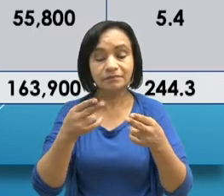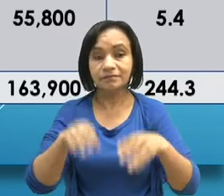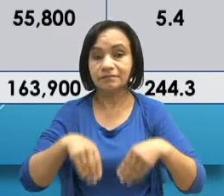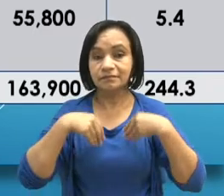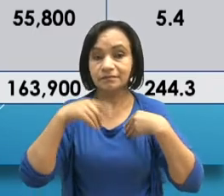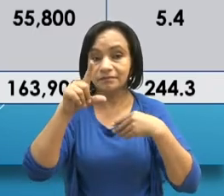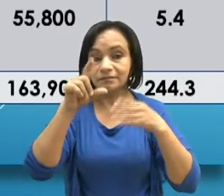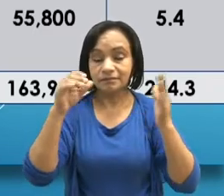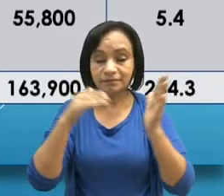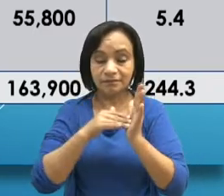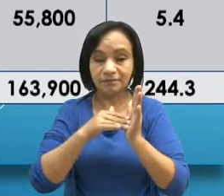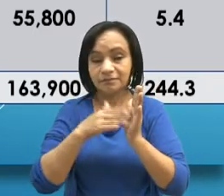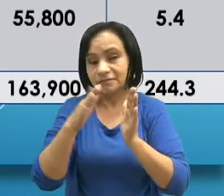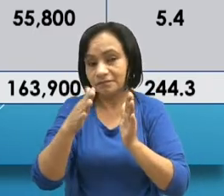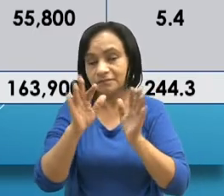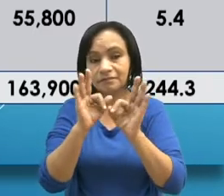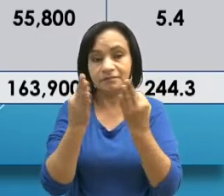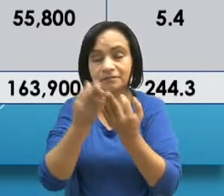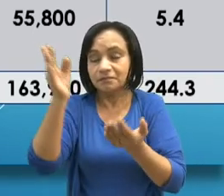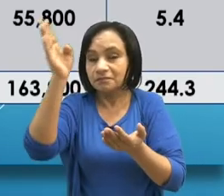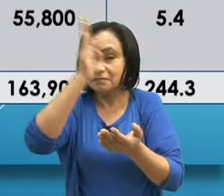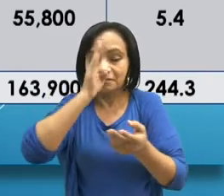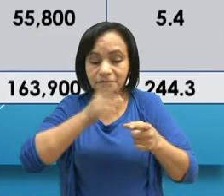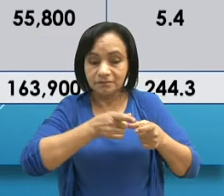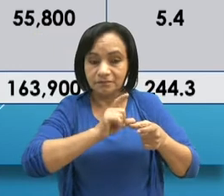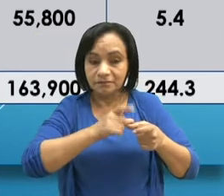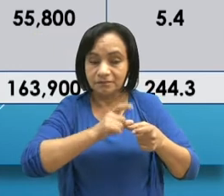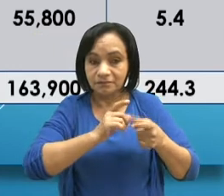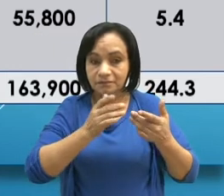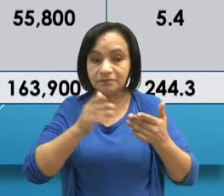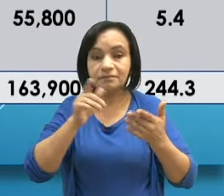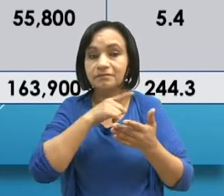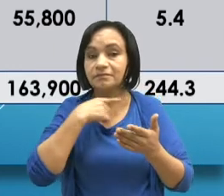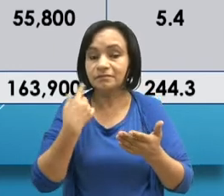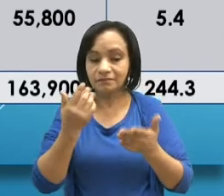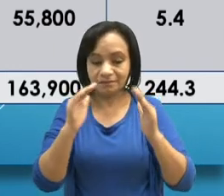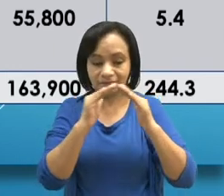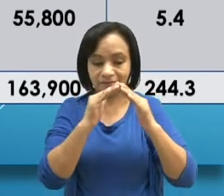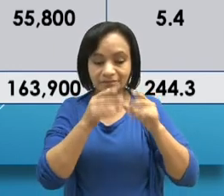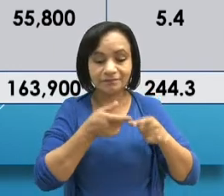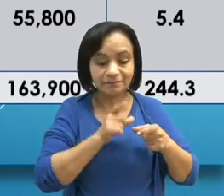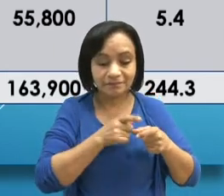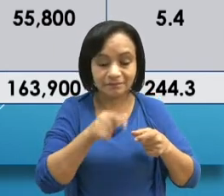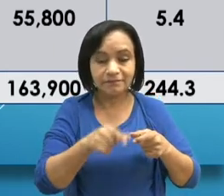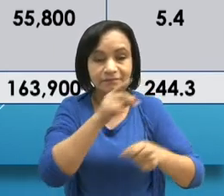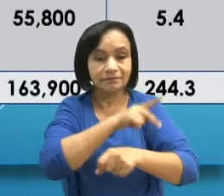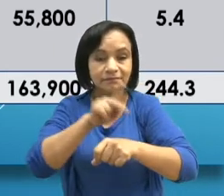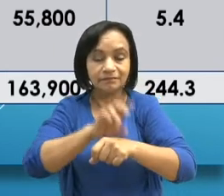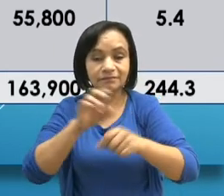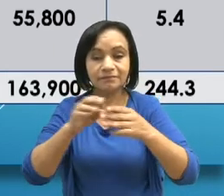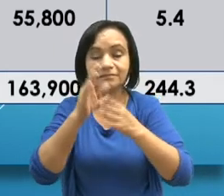de 10.000 y pico de familias que nunca habían tenido alcantarillado sanitario y que ahora ya es una realidad. Ese sistema, el mismo Bilwi,